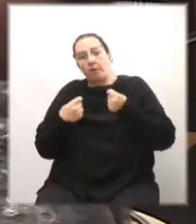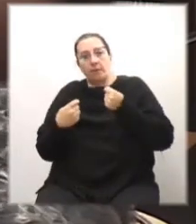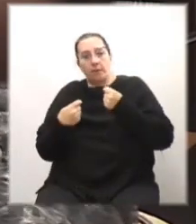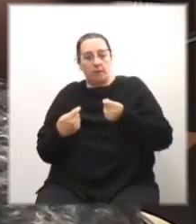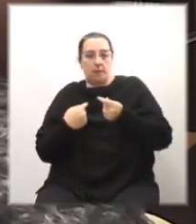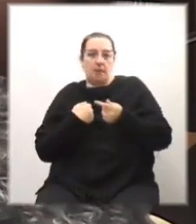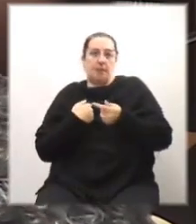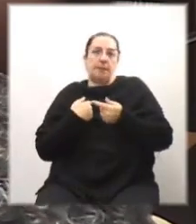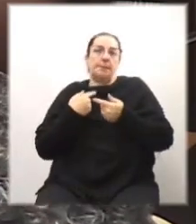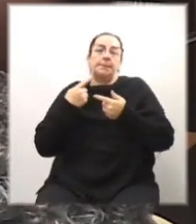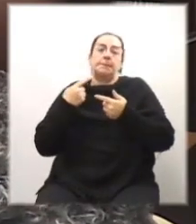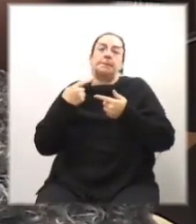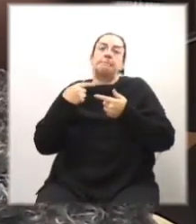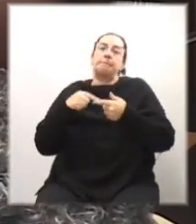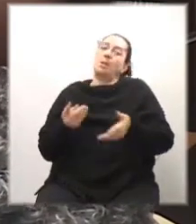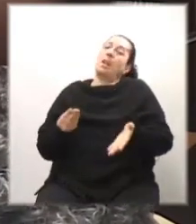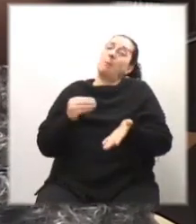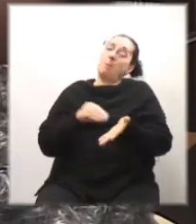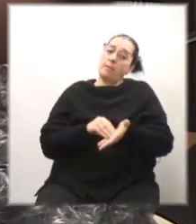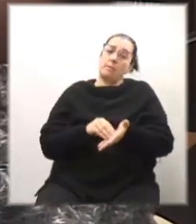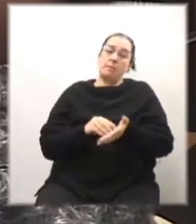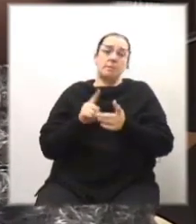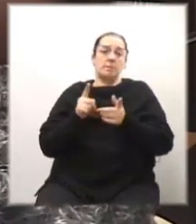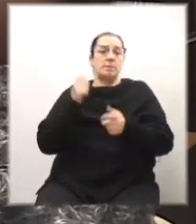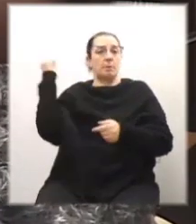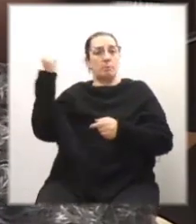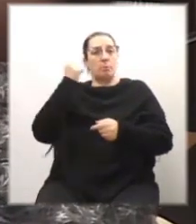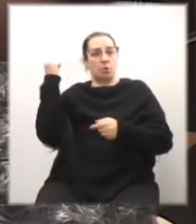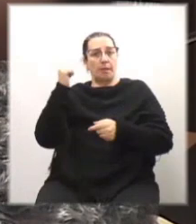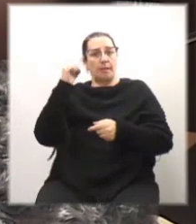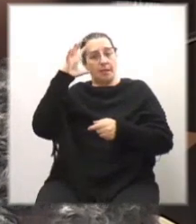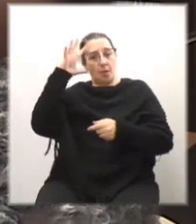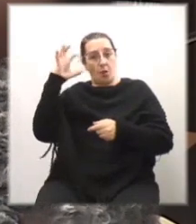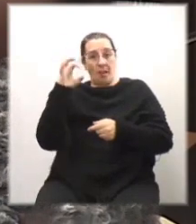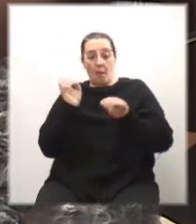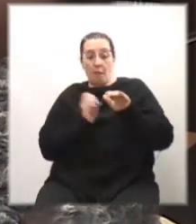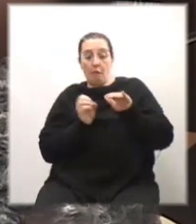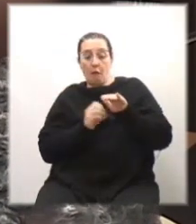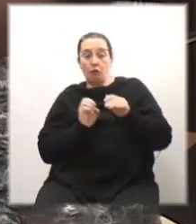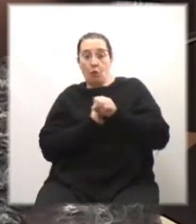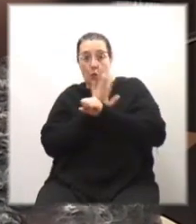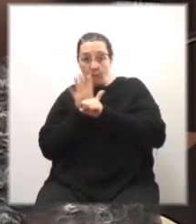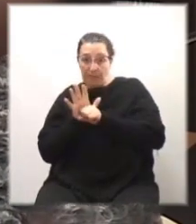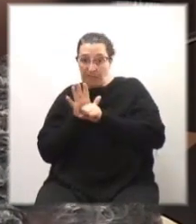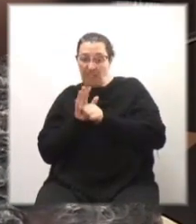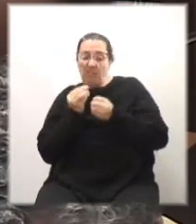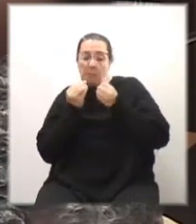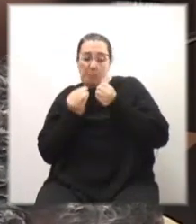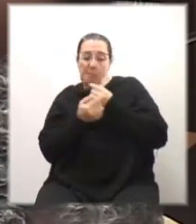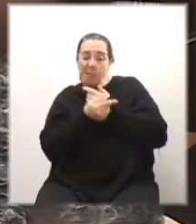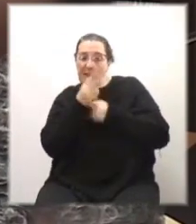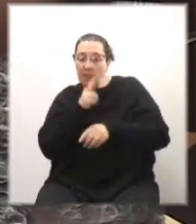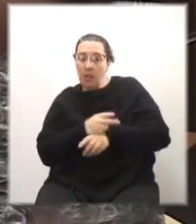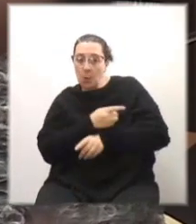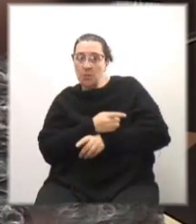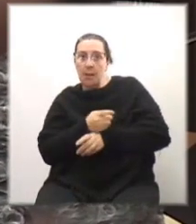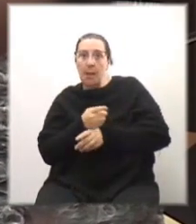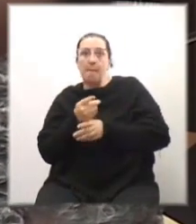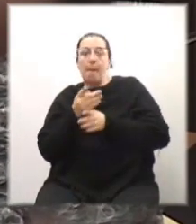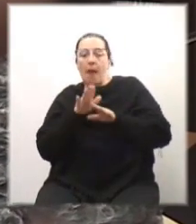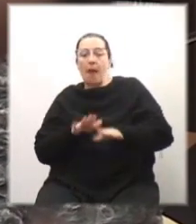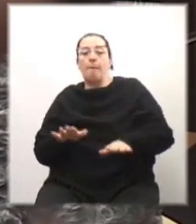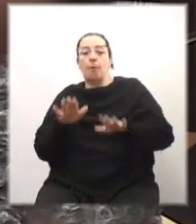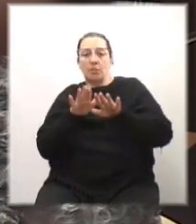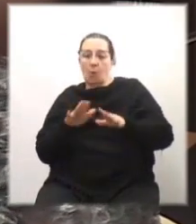eficiente. Además, es importante recordar que el Fondo COVID fue utilizado para amortiguar los recortes de gasto permanente